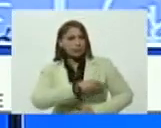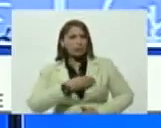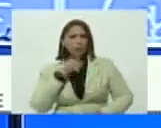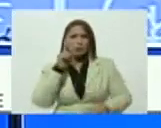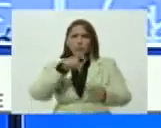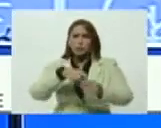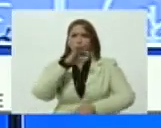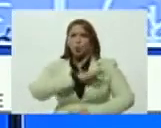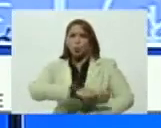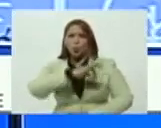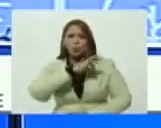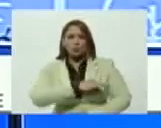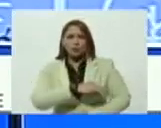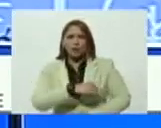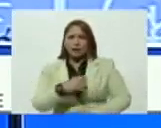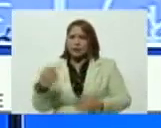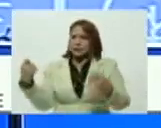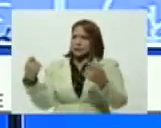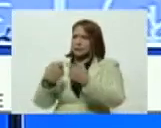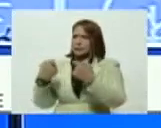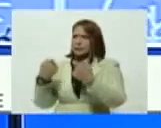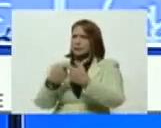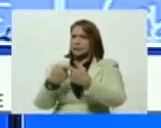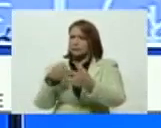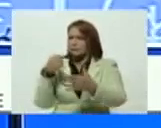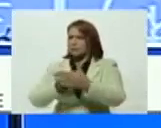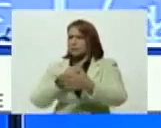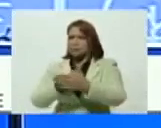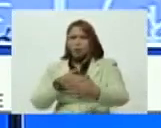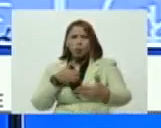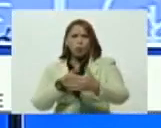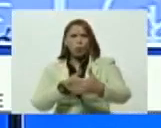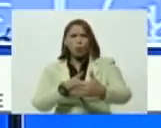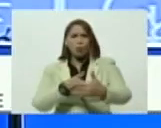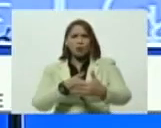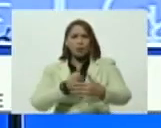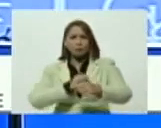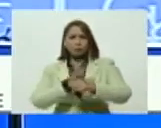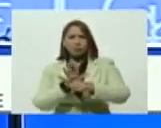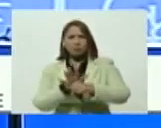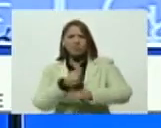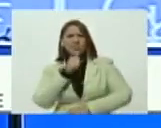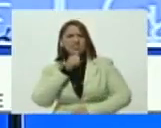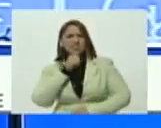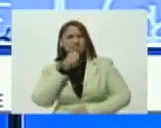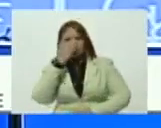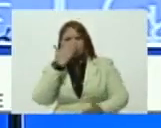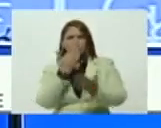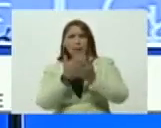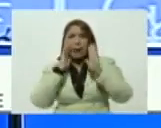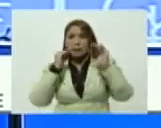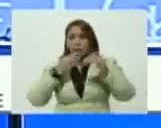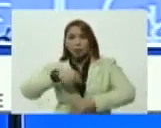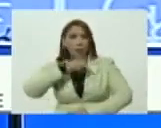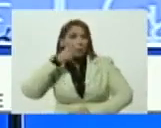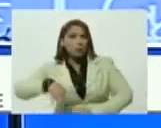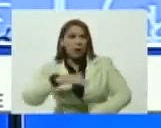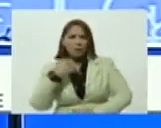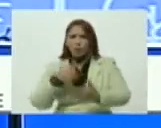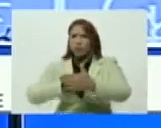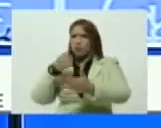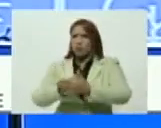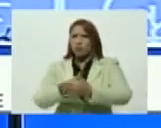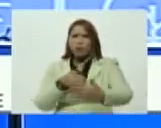sociales, en la lucha contra la pandemia. ¿Quién fue que salió de en primer lugar a atender a nuestro pueblo en la lucha contra la